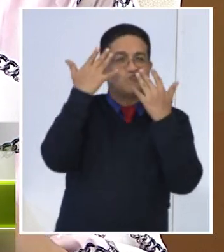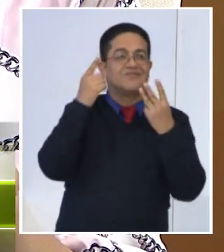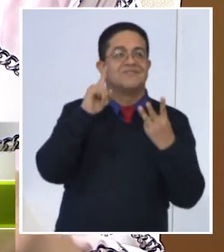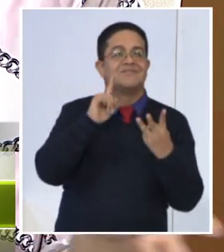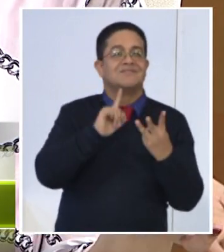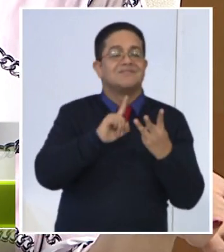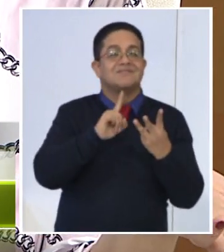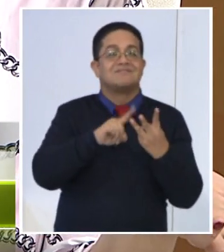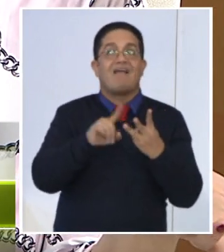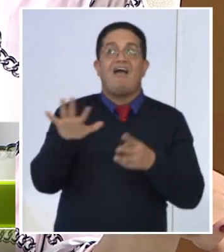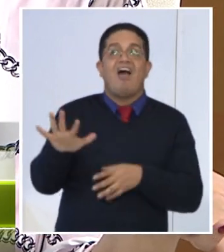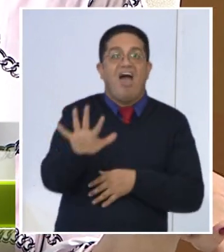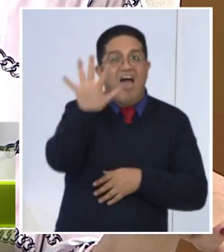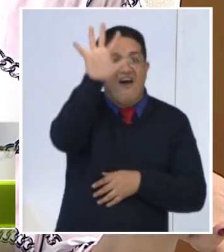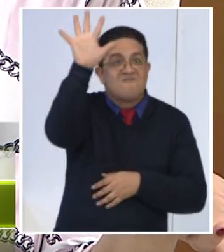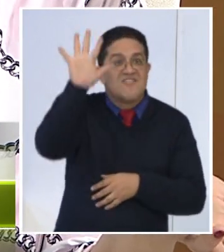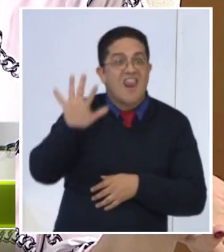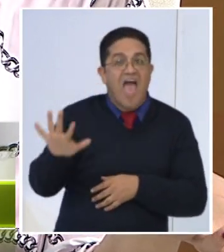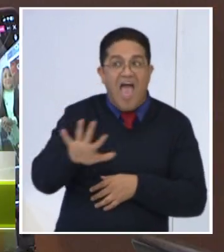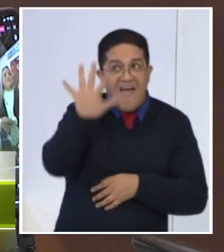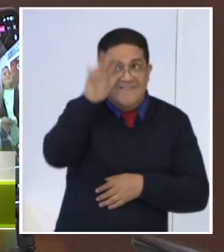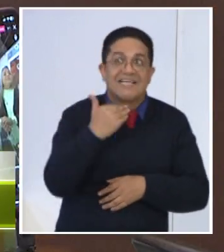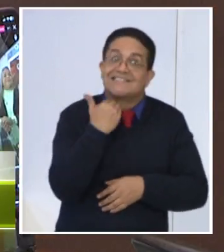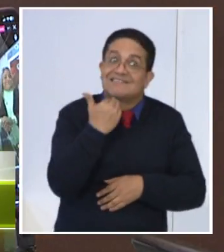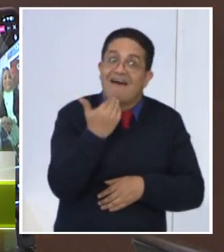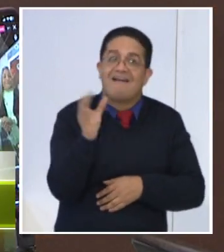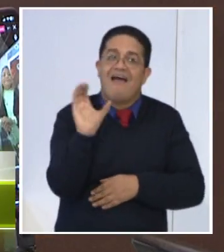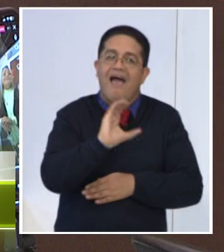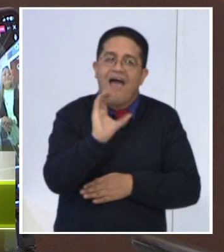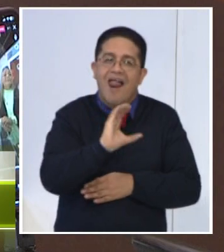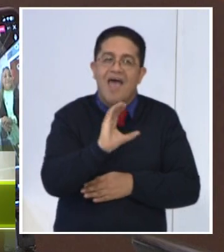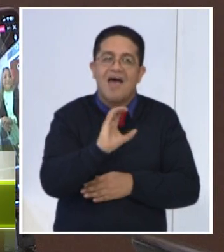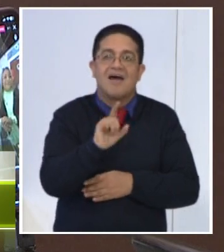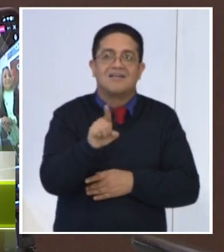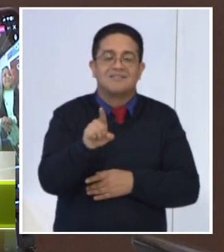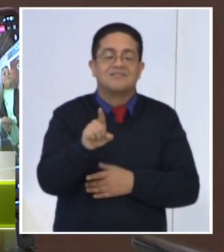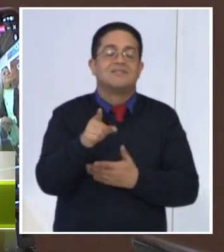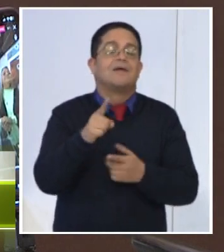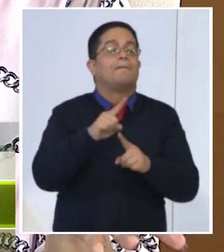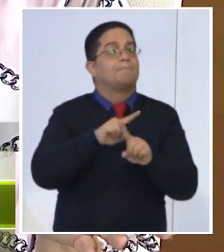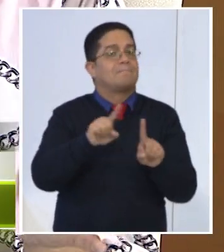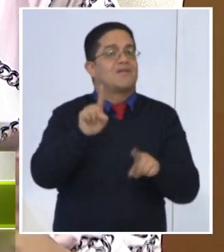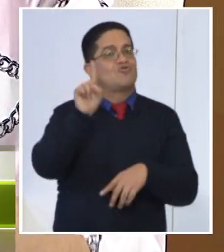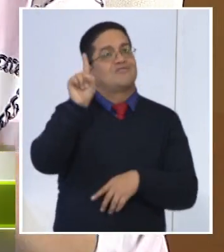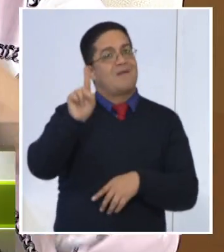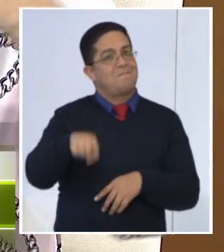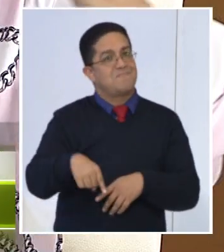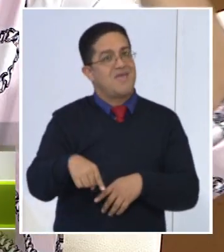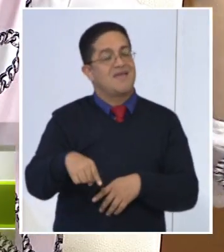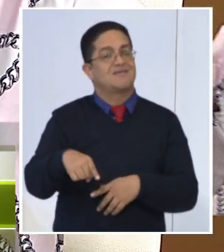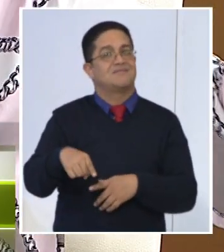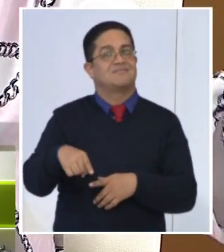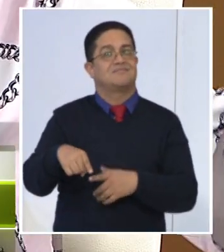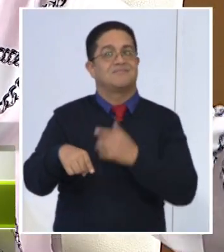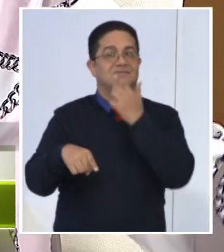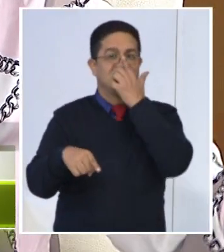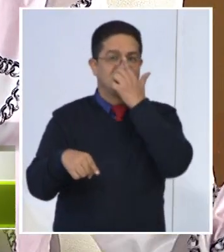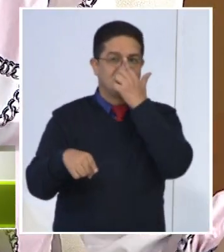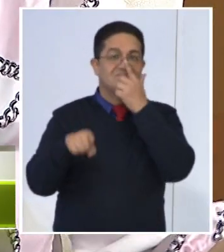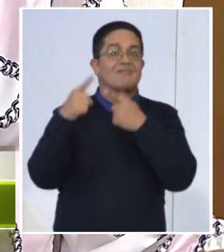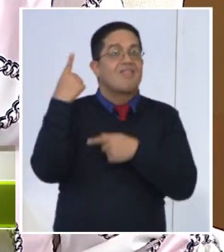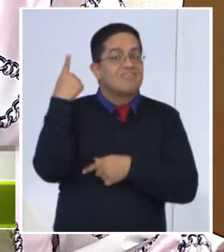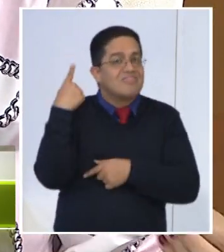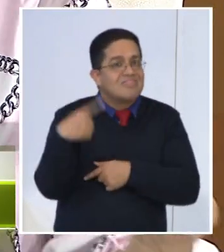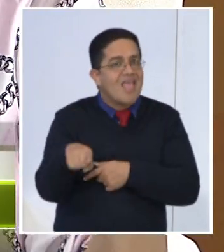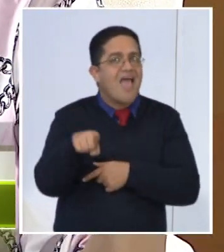principio, el Ávila, que recubre Caracas prácticamente, o sea, nuestro pulmón natural, pero también tiene este tipo